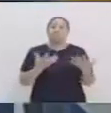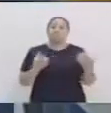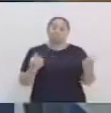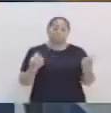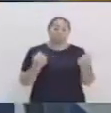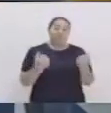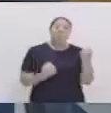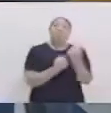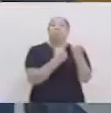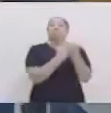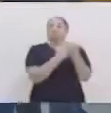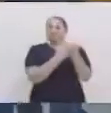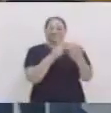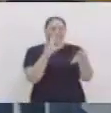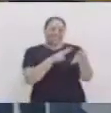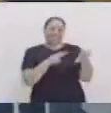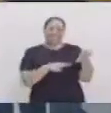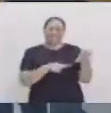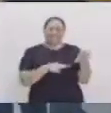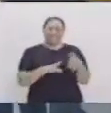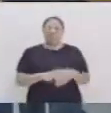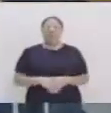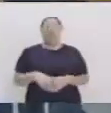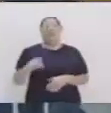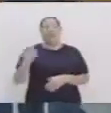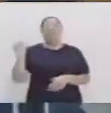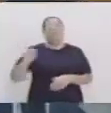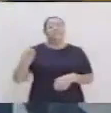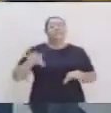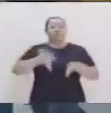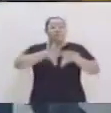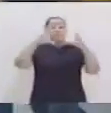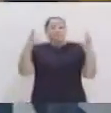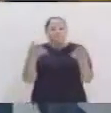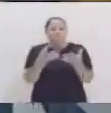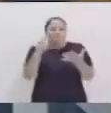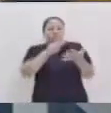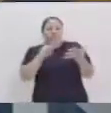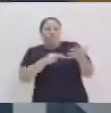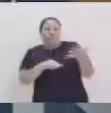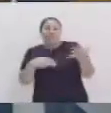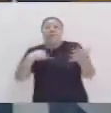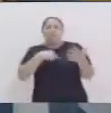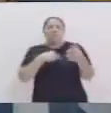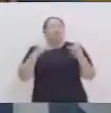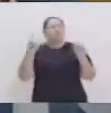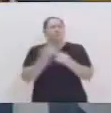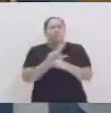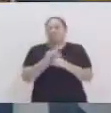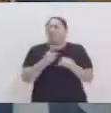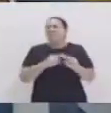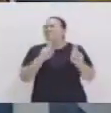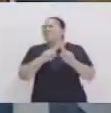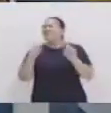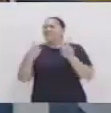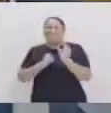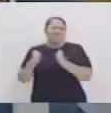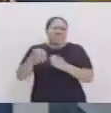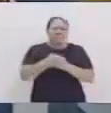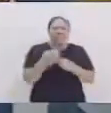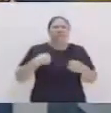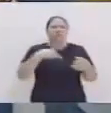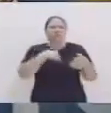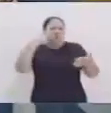de una noticia. Y en nuestros primeros pasos, en el mundo de la lectura, nos valemos de esta herramienta. Nosotros observamos imágenes y